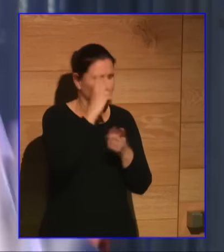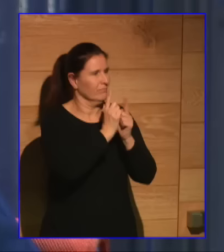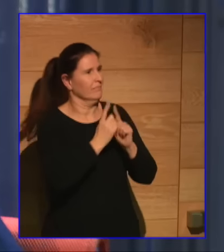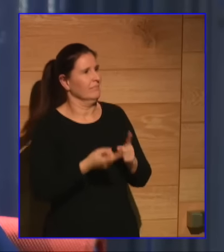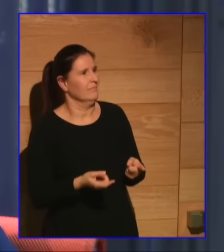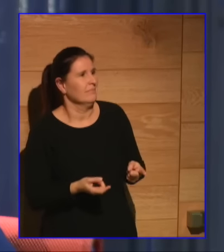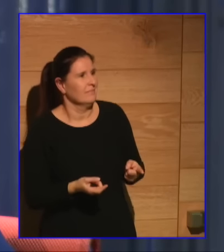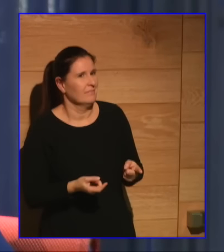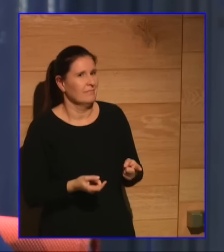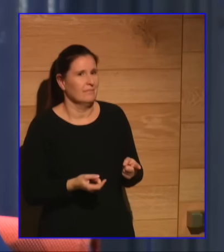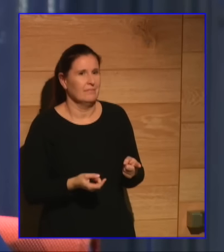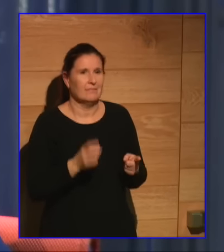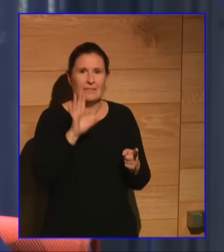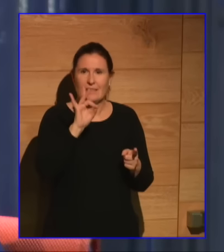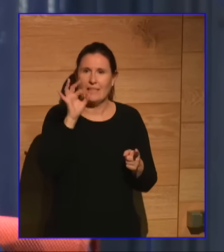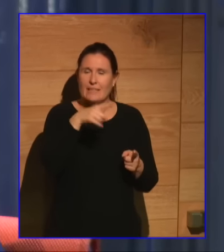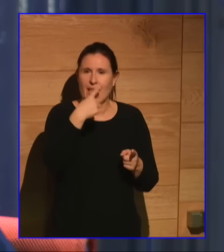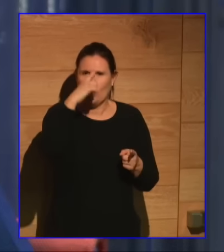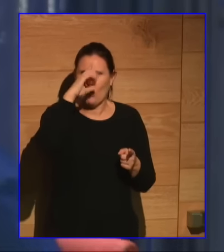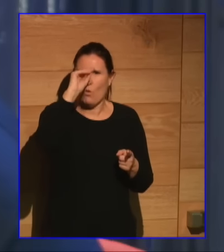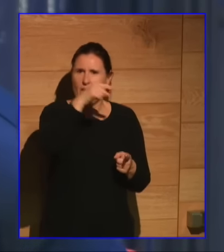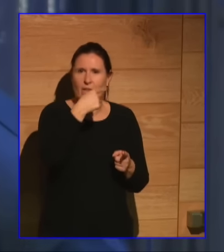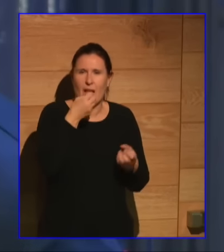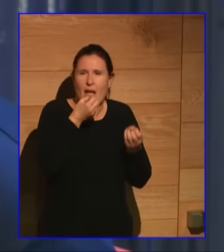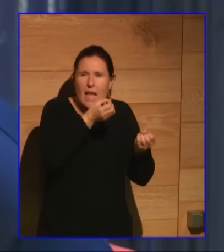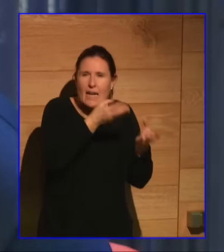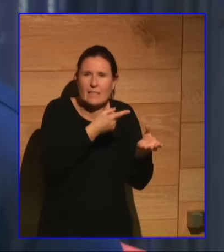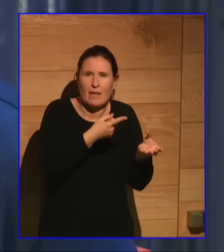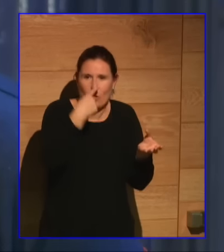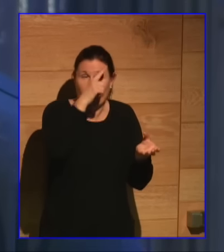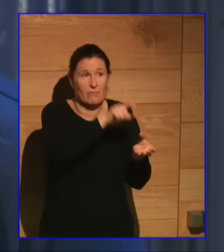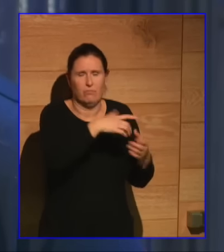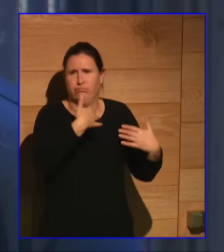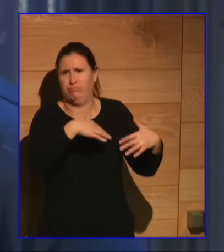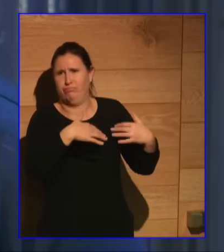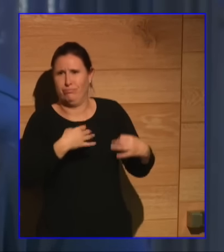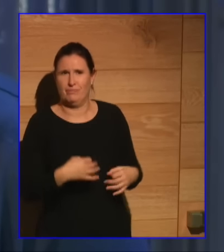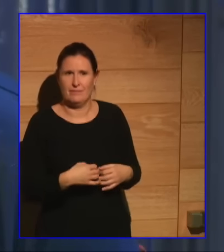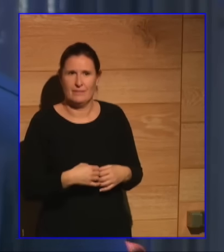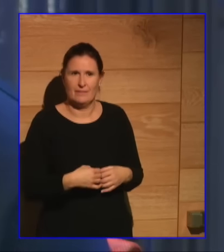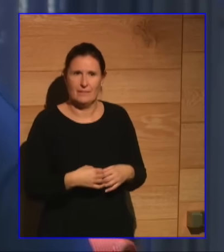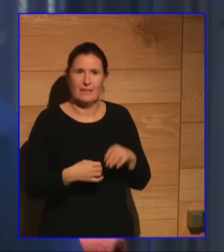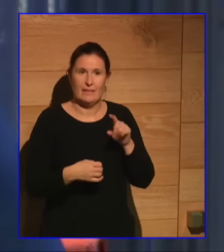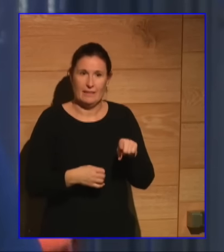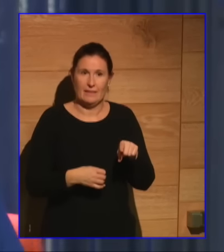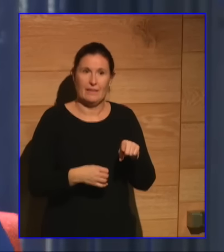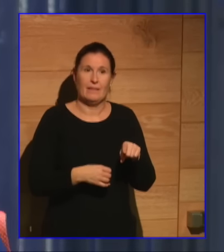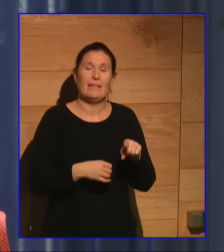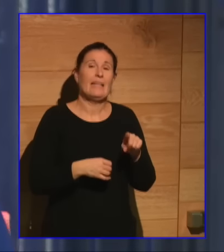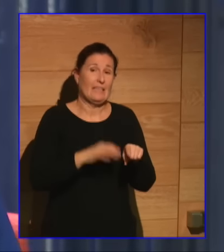digo, dije... Oh, es que es un genio de la narrativa, Javi. Es que no sabemos con quién estamos. Esto es la película que Spielberg no